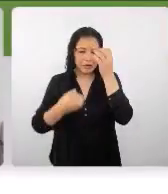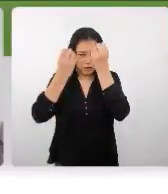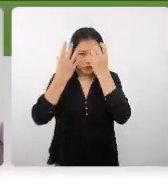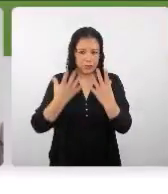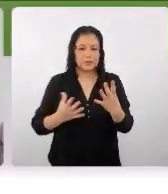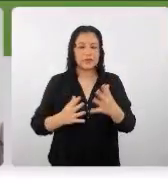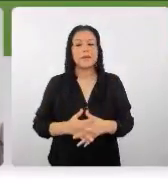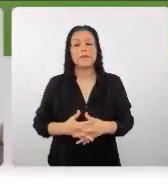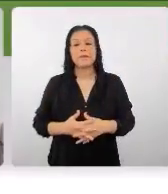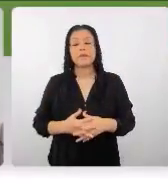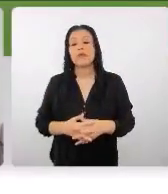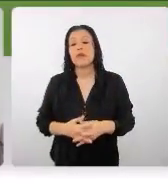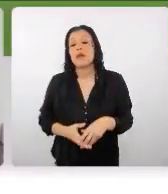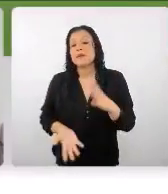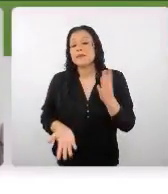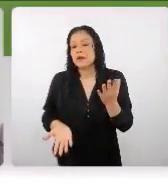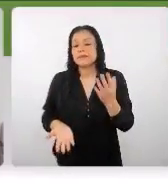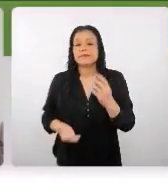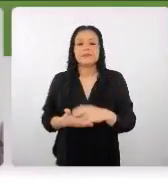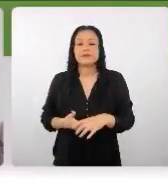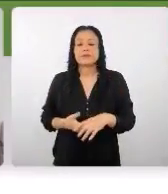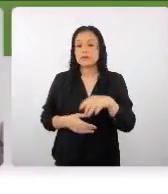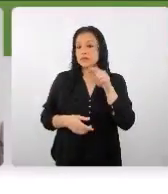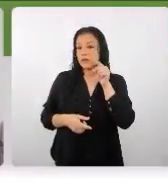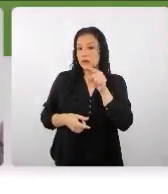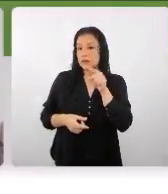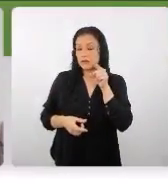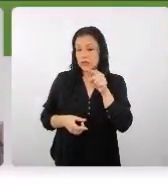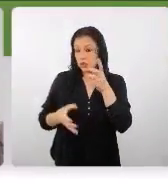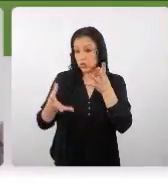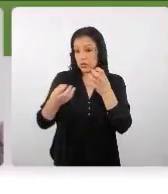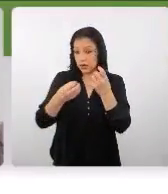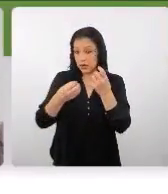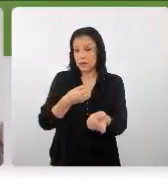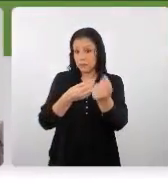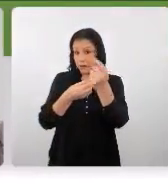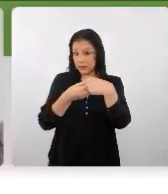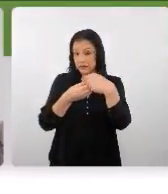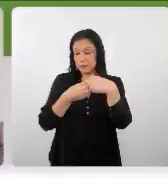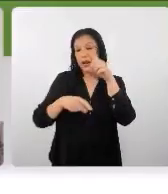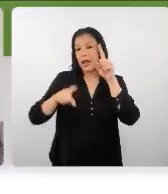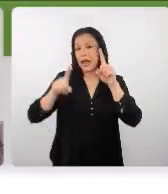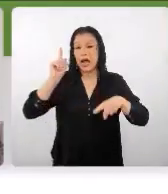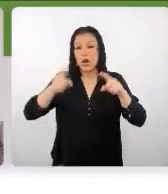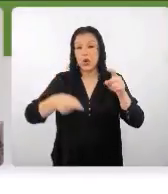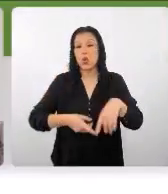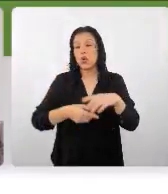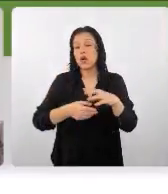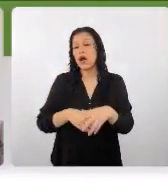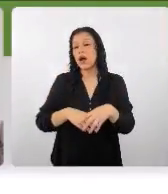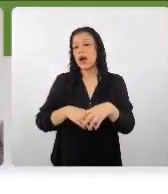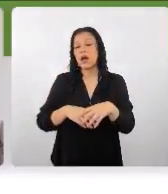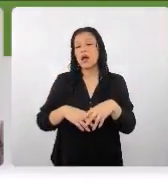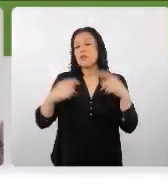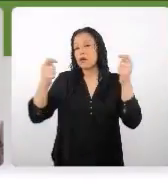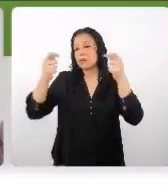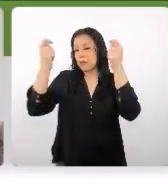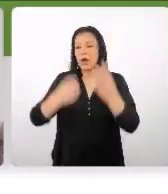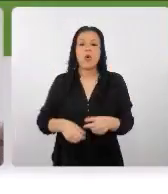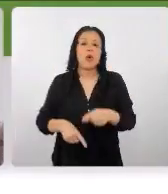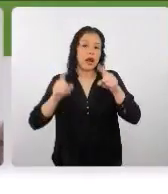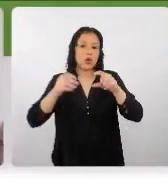Ahora, si tú en caso quisieras participar en algún evento o en alguna